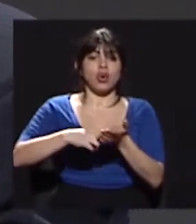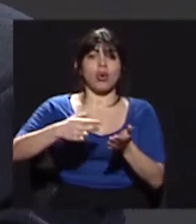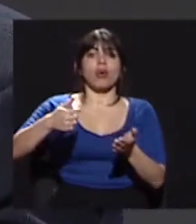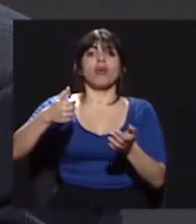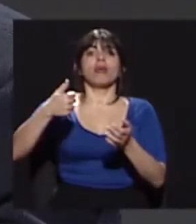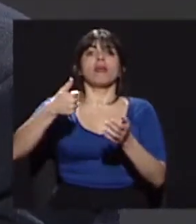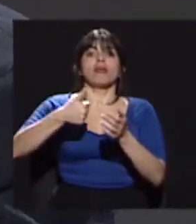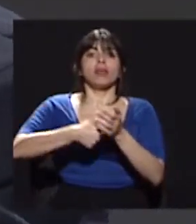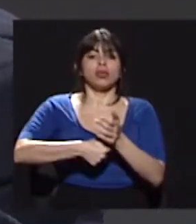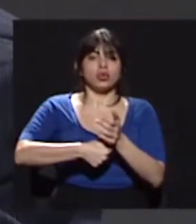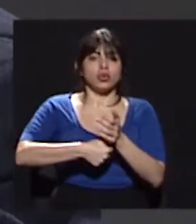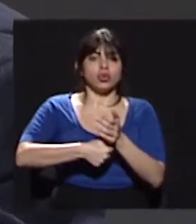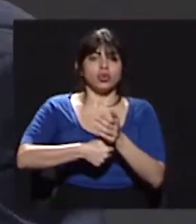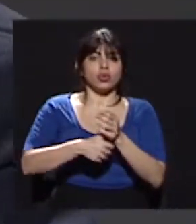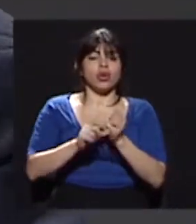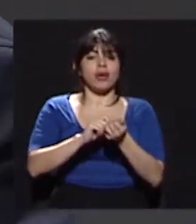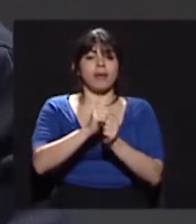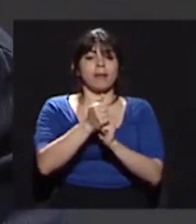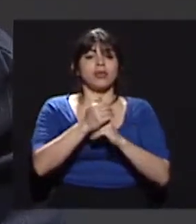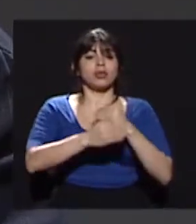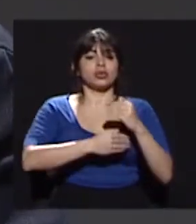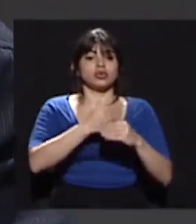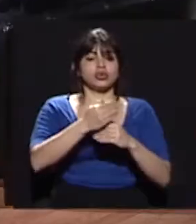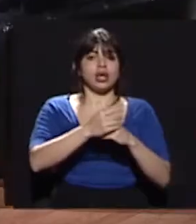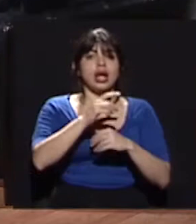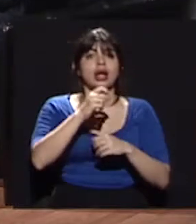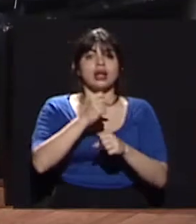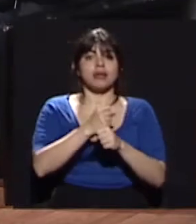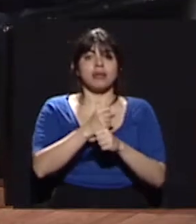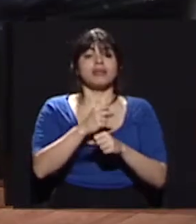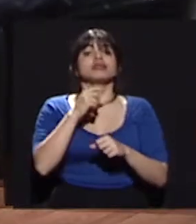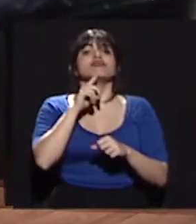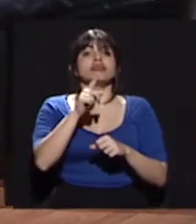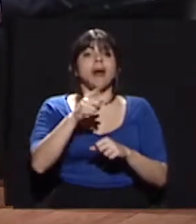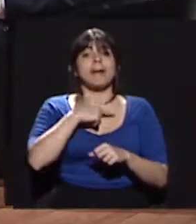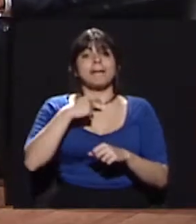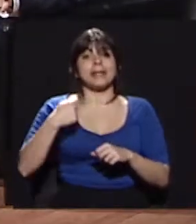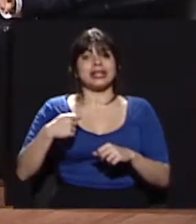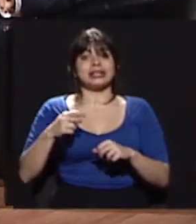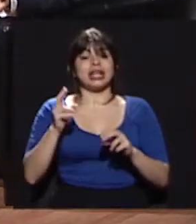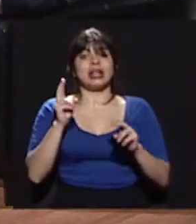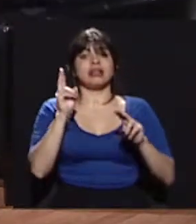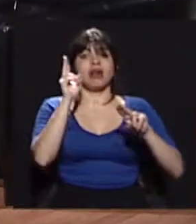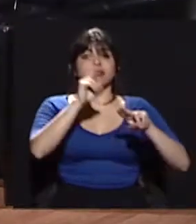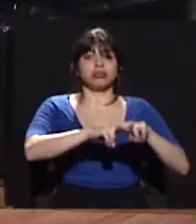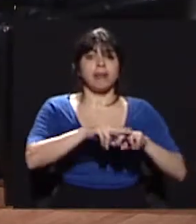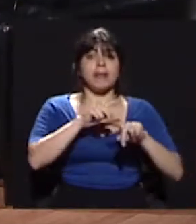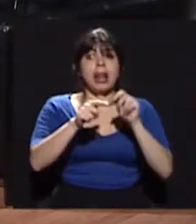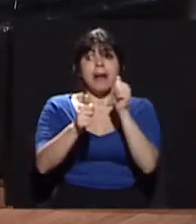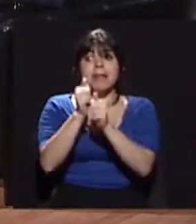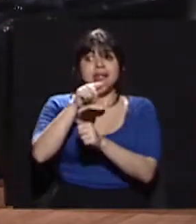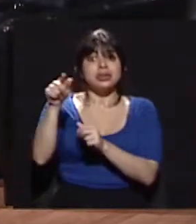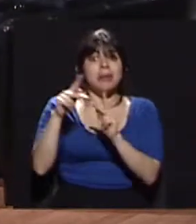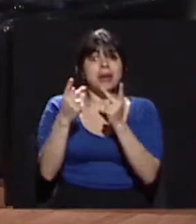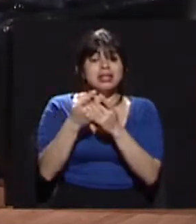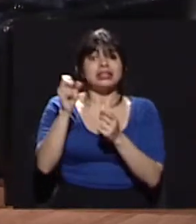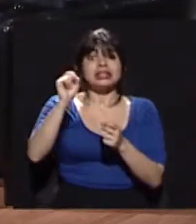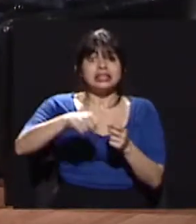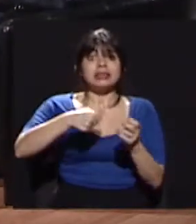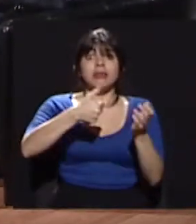reforma procesal laboral es cierto que la presidenta la veto pero el grueso del partido diríamos lo votó